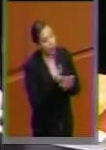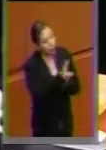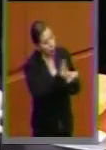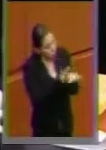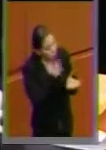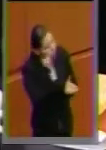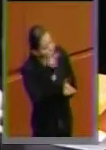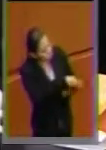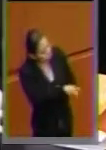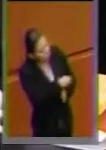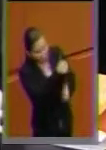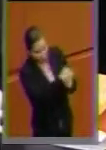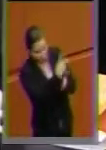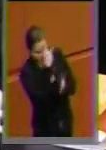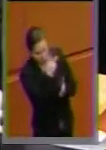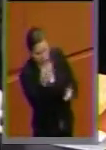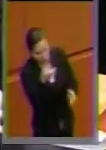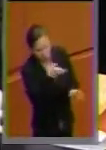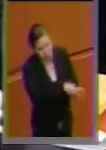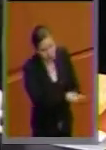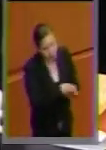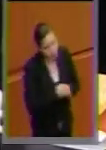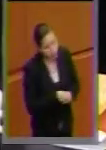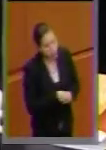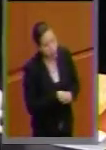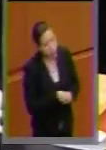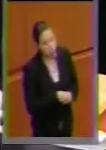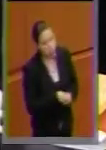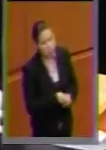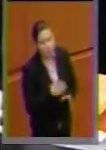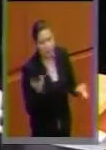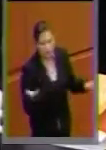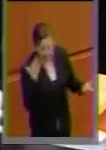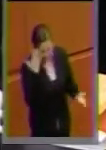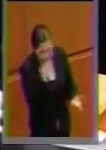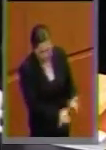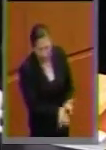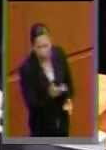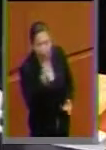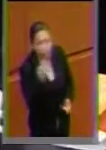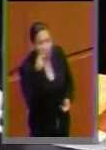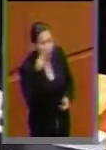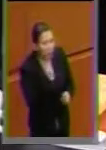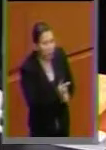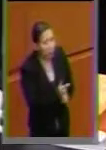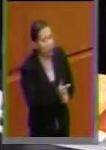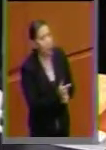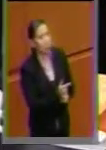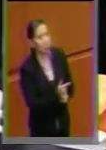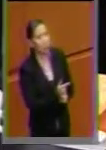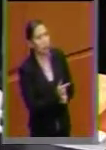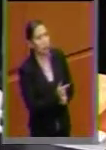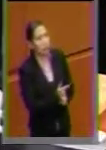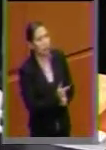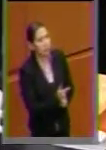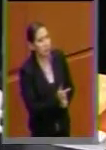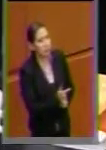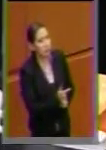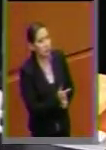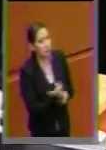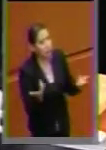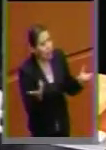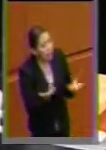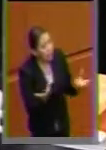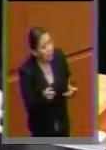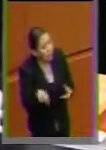de la ciudad de méxico constituyente saben tiene empeño lograr